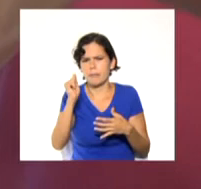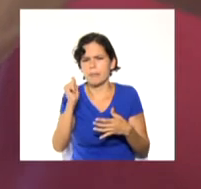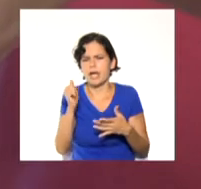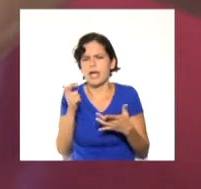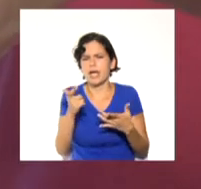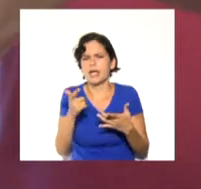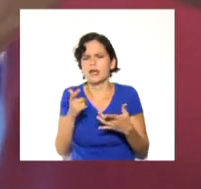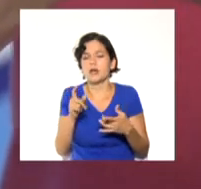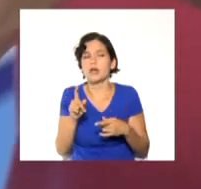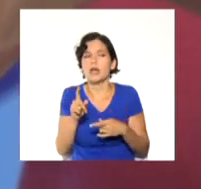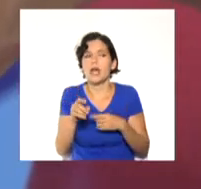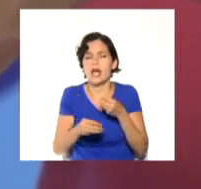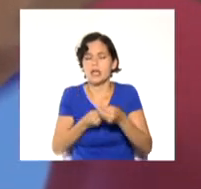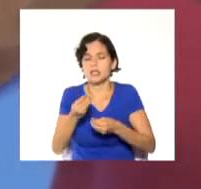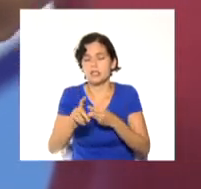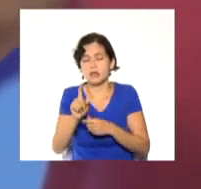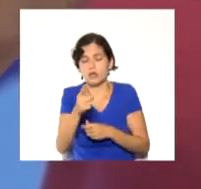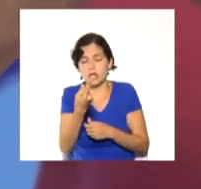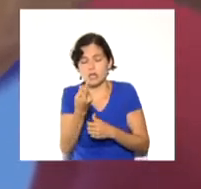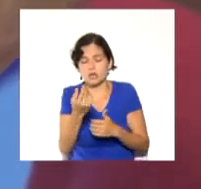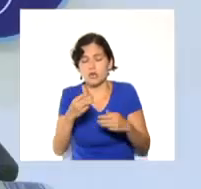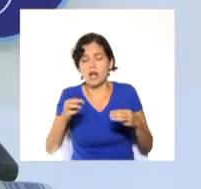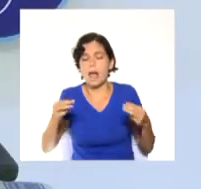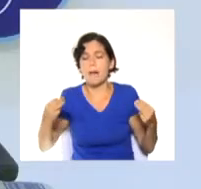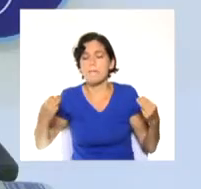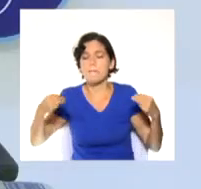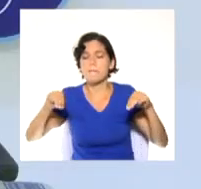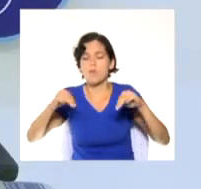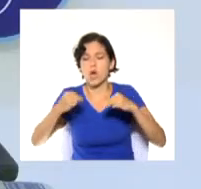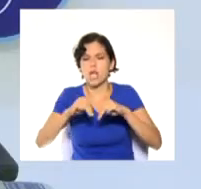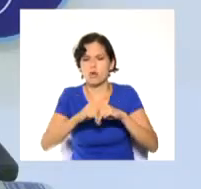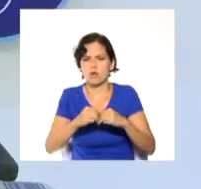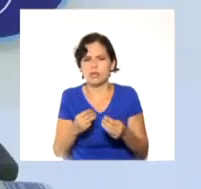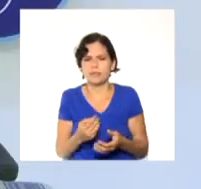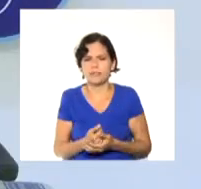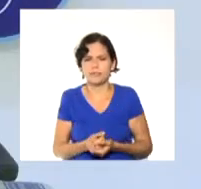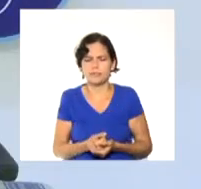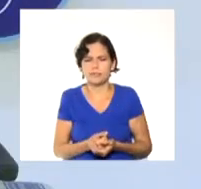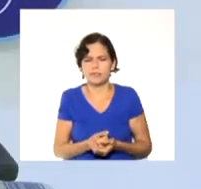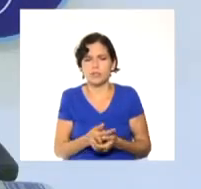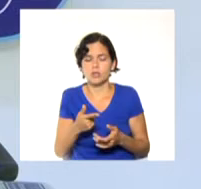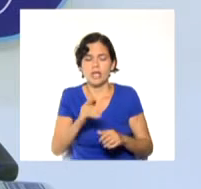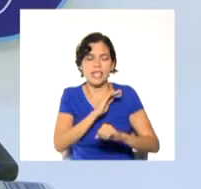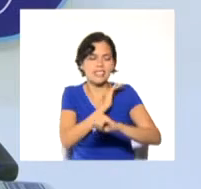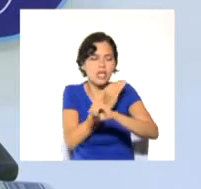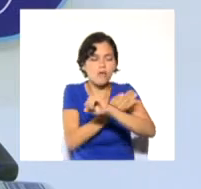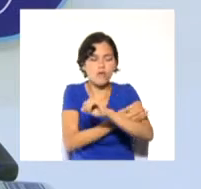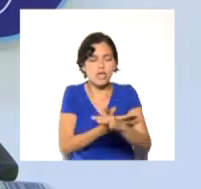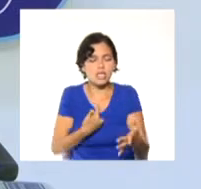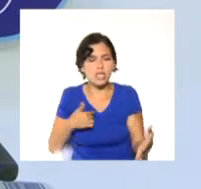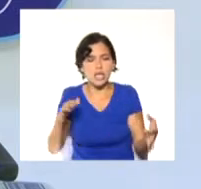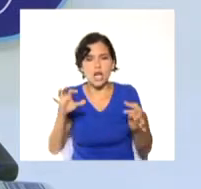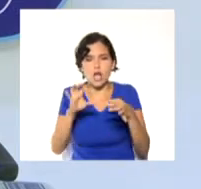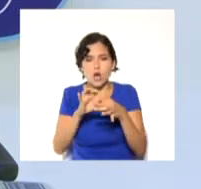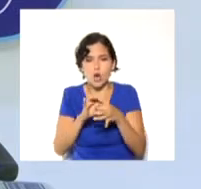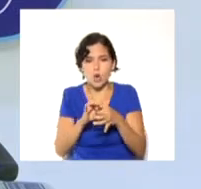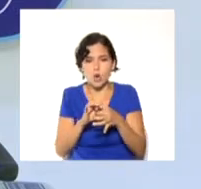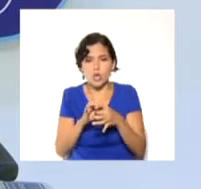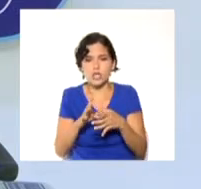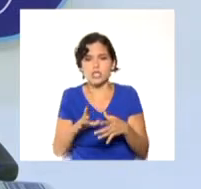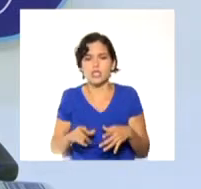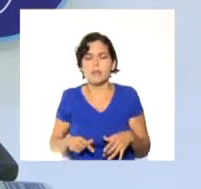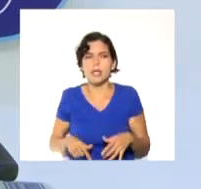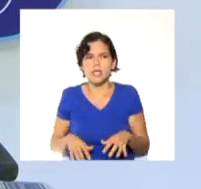va a formar una molécula, ¿cierto? Ahora, esa fuerza que los mantiene unidas se llama